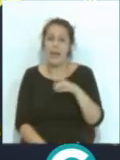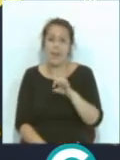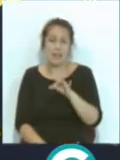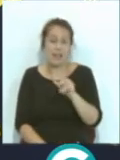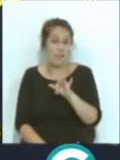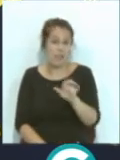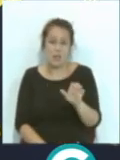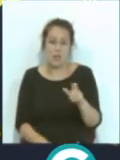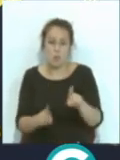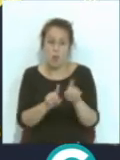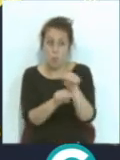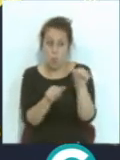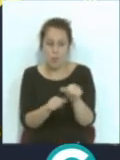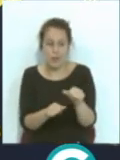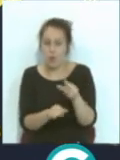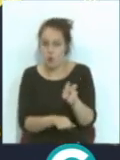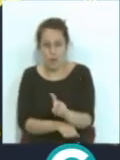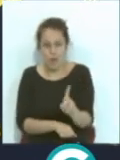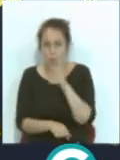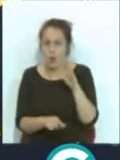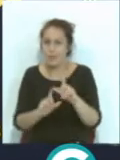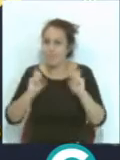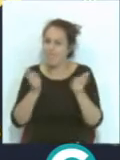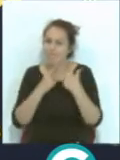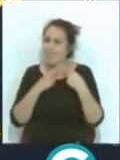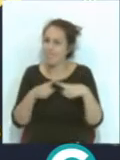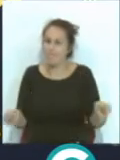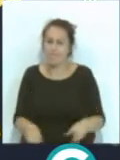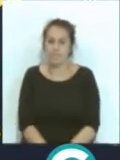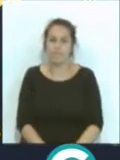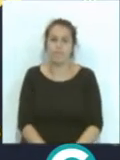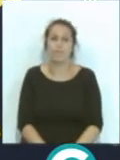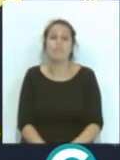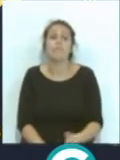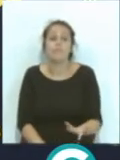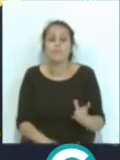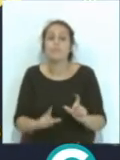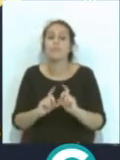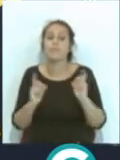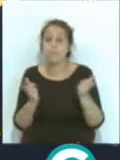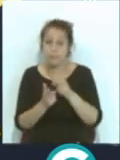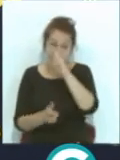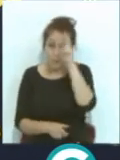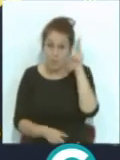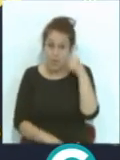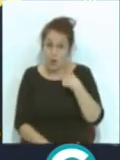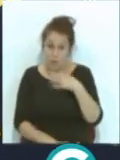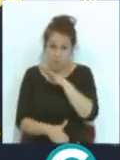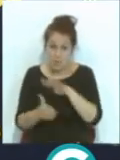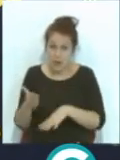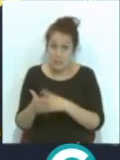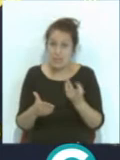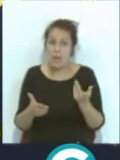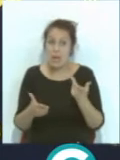vale como referencia porque va a ser totalmente diferente el equipo. Y quizá el Madrid, incluso ahora los partidos que yo le he visto contra el Barça,